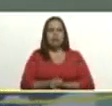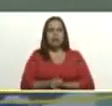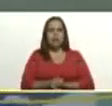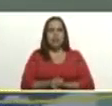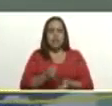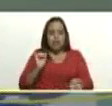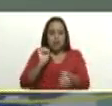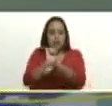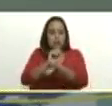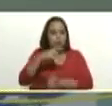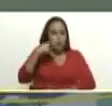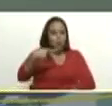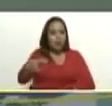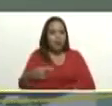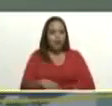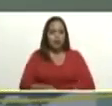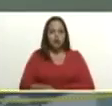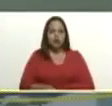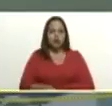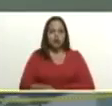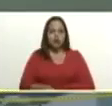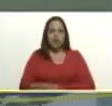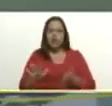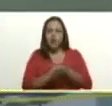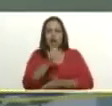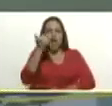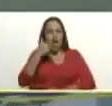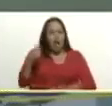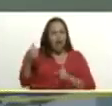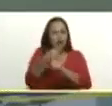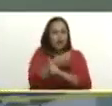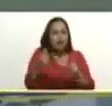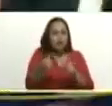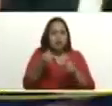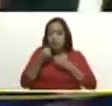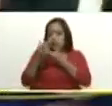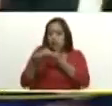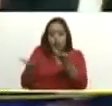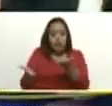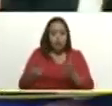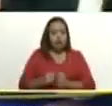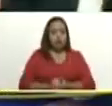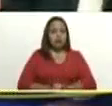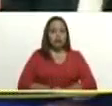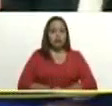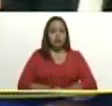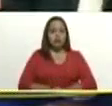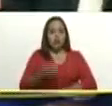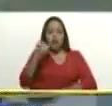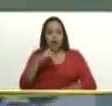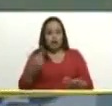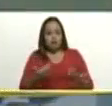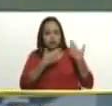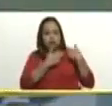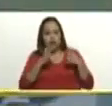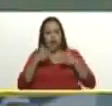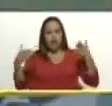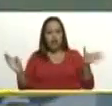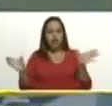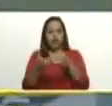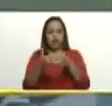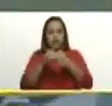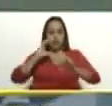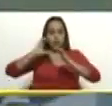presos políticos, de las torturas. El relato que se han encargado los grandes medios